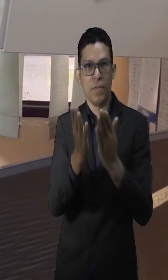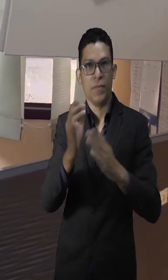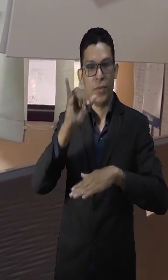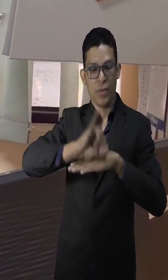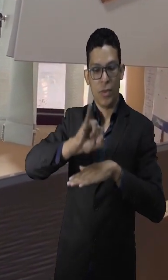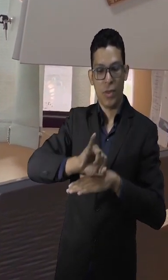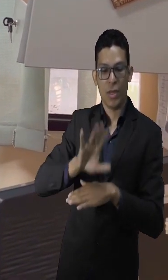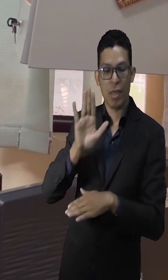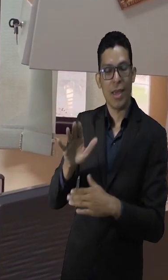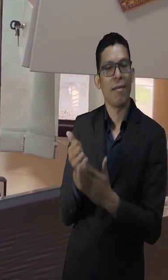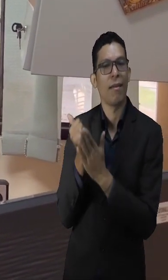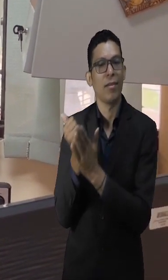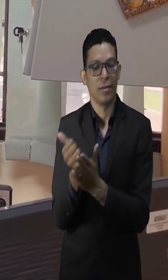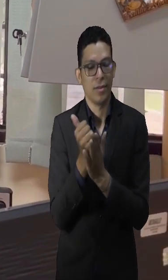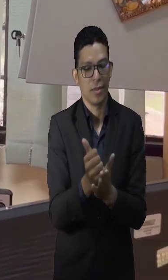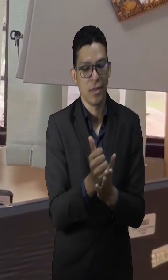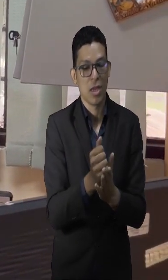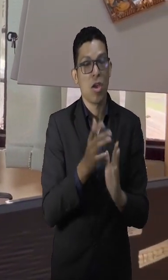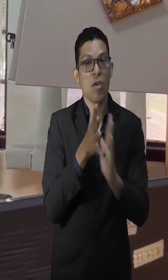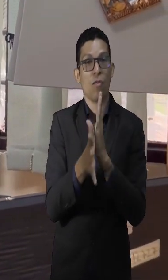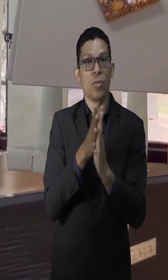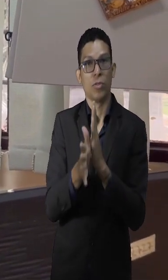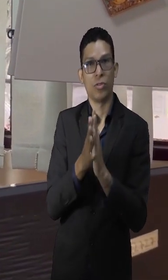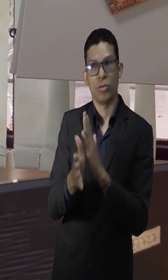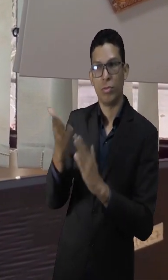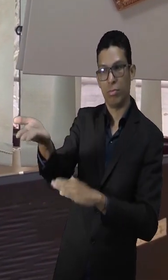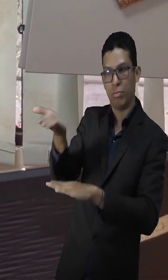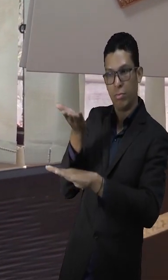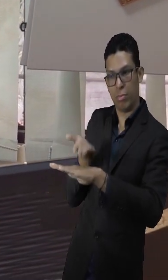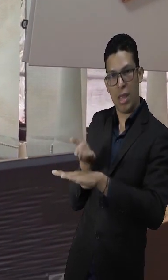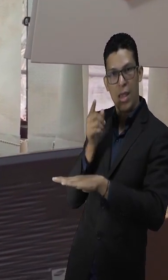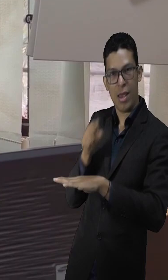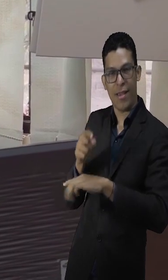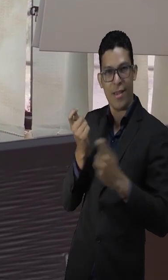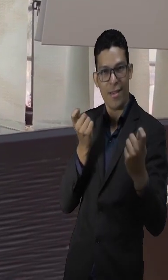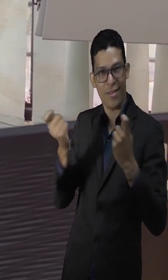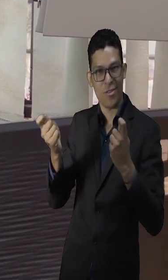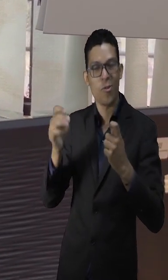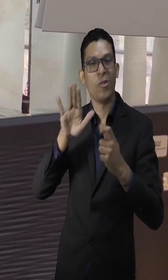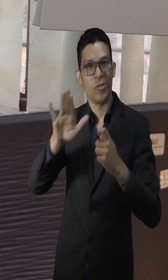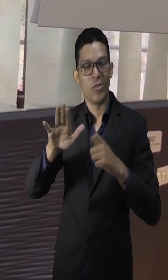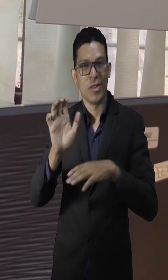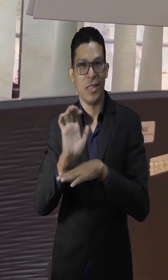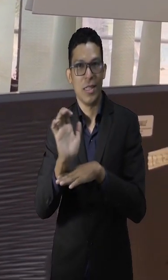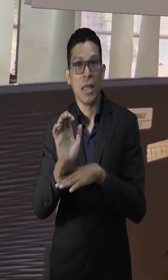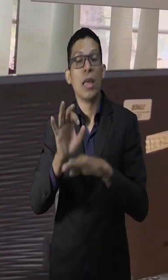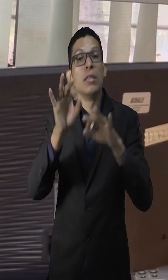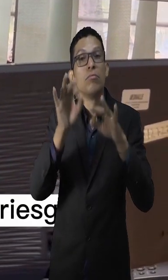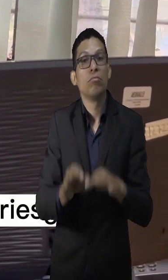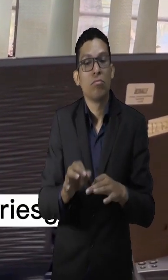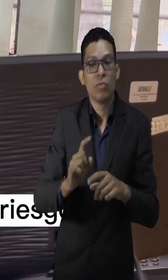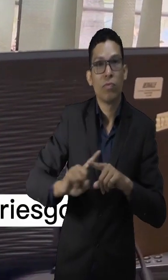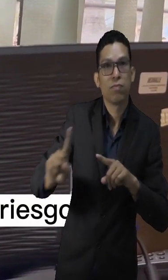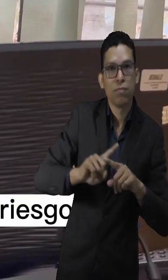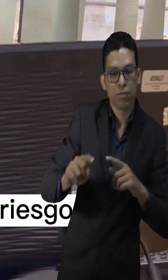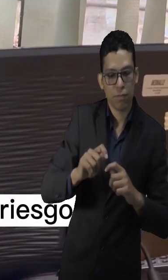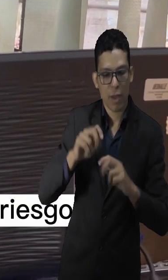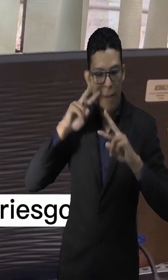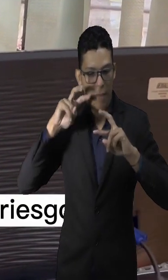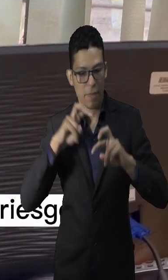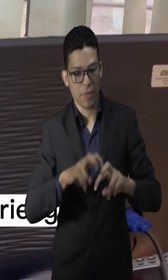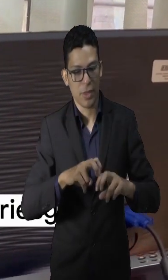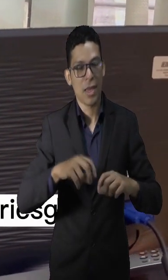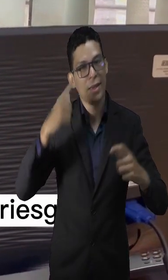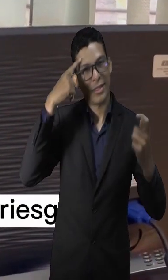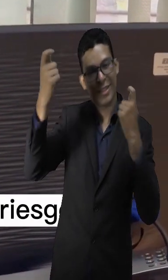institucional. Esto con la ayuda de informes a entes de control, el Plan General de Auditorías y la implementación